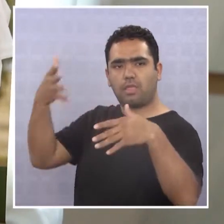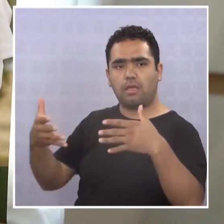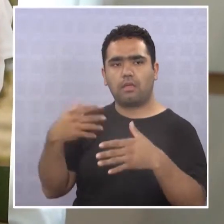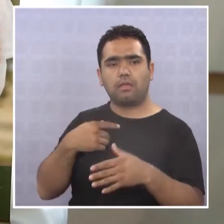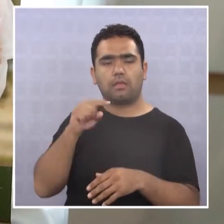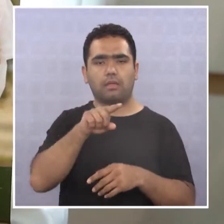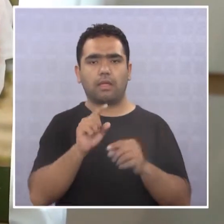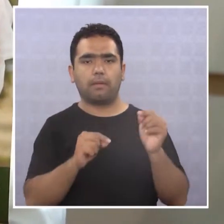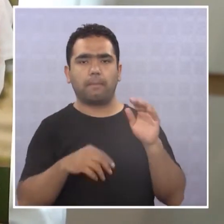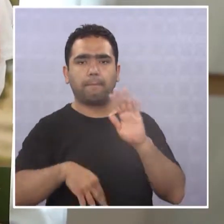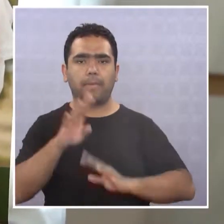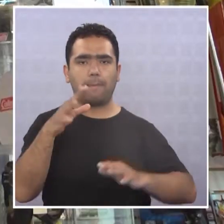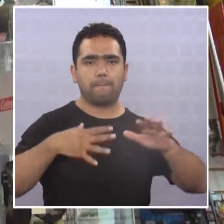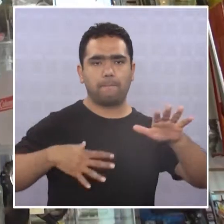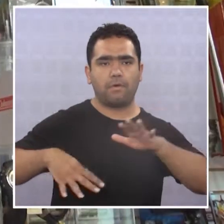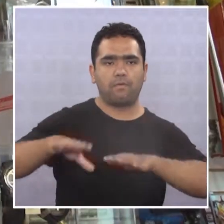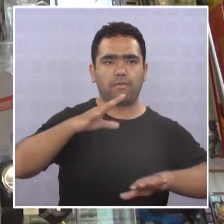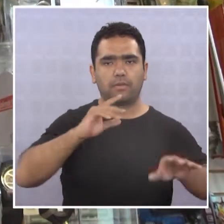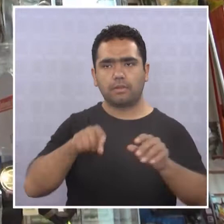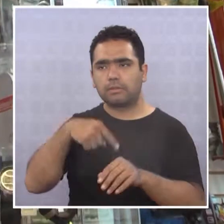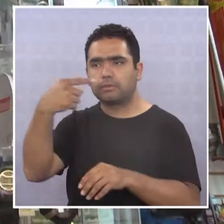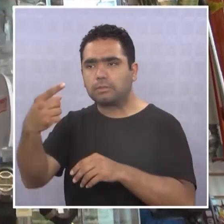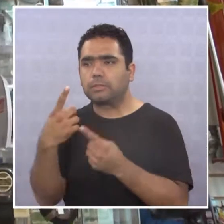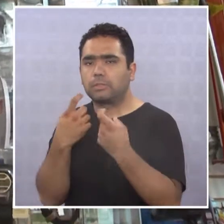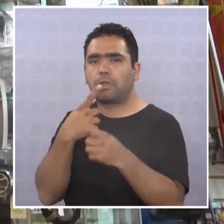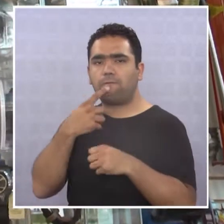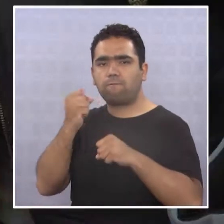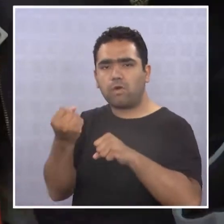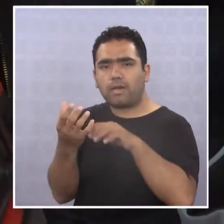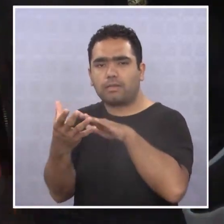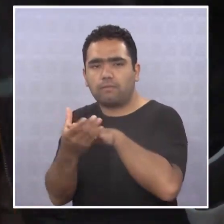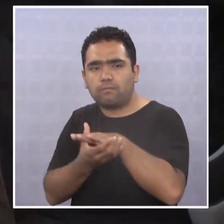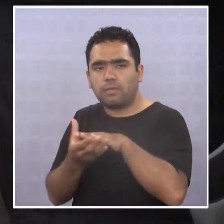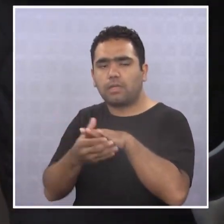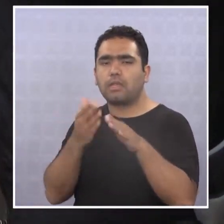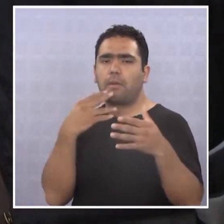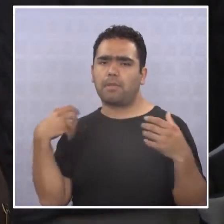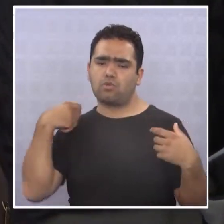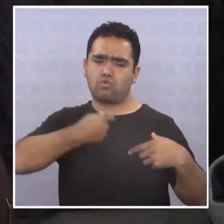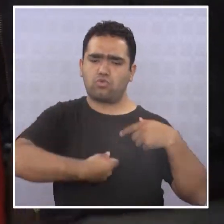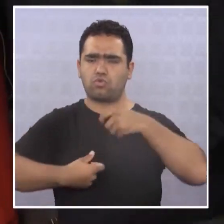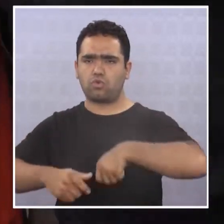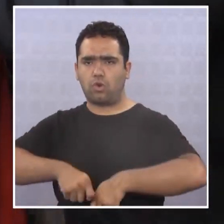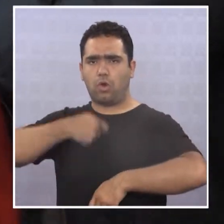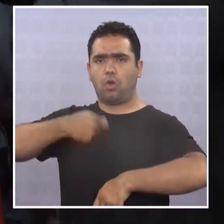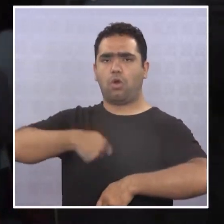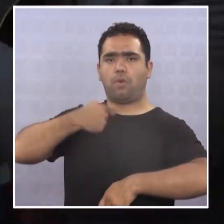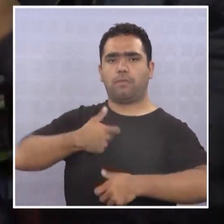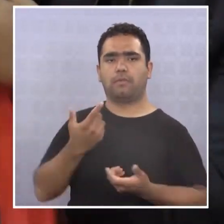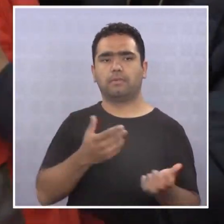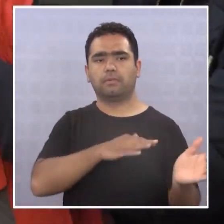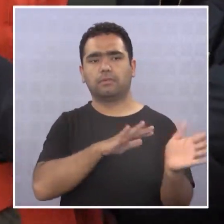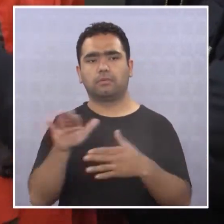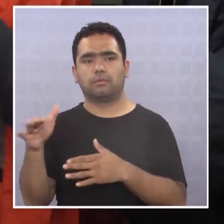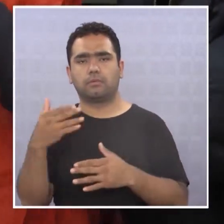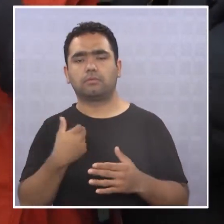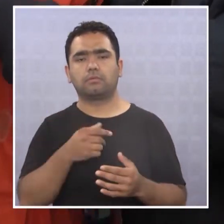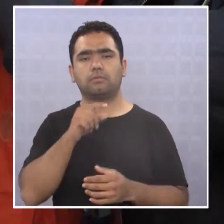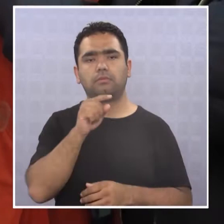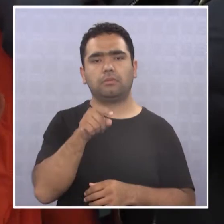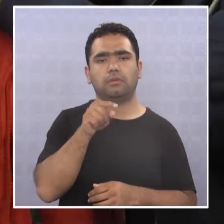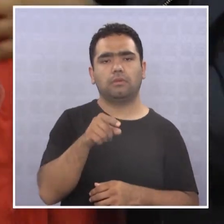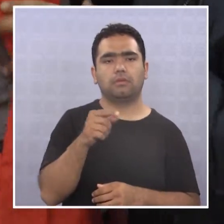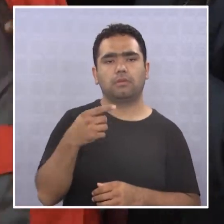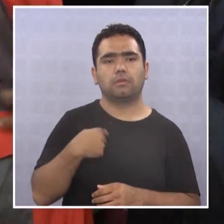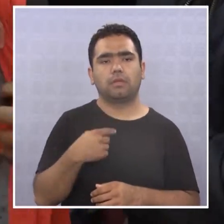practican en la altura necesitan de un zapato resistente y varias capas de ropa sin llegar a ser sofocantes running te fija